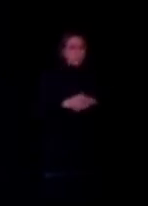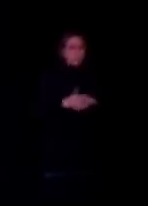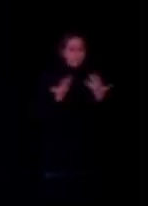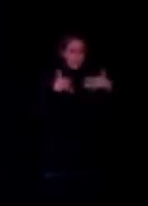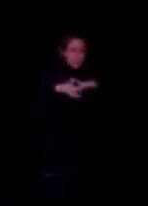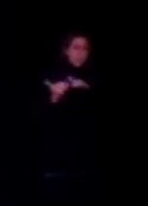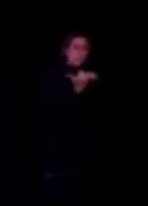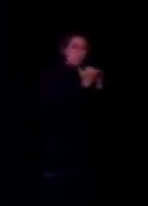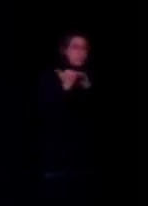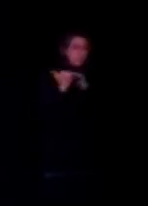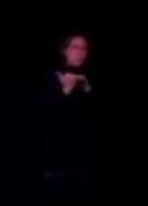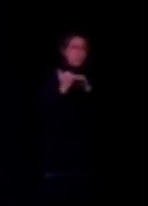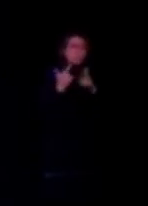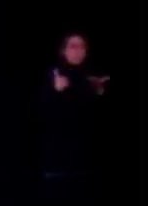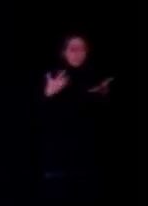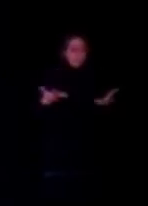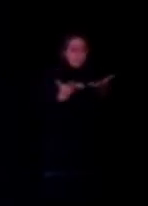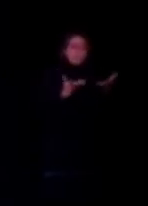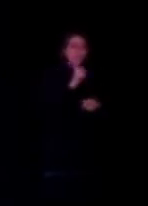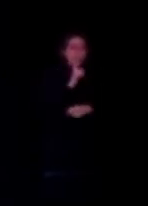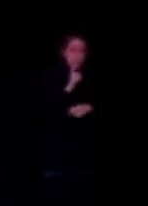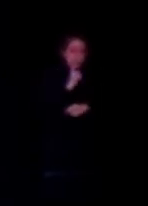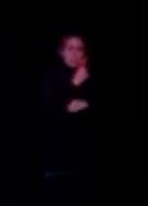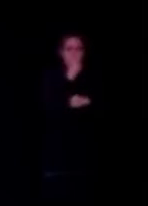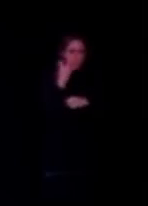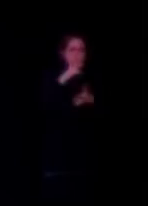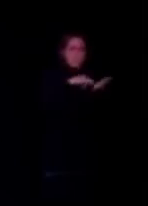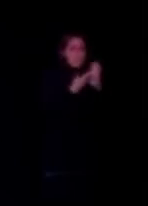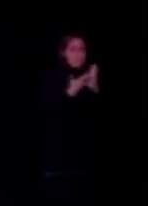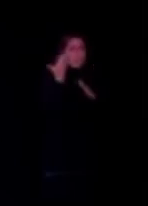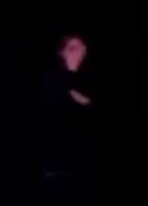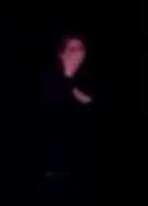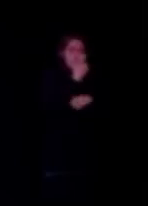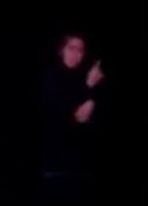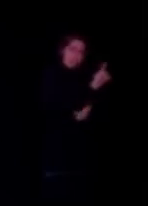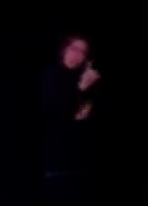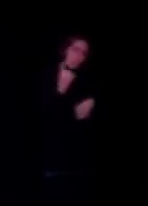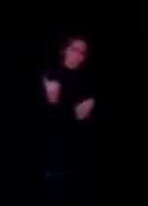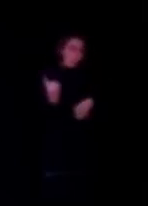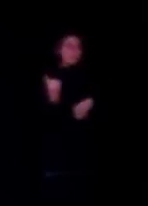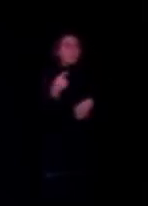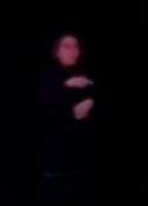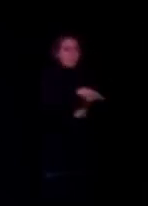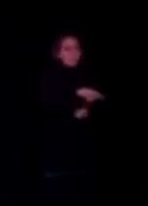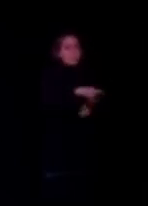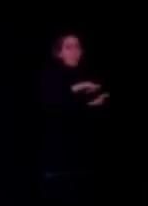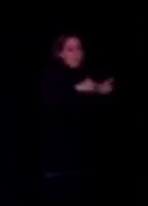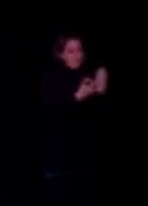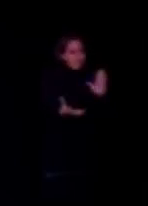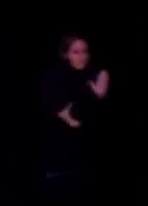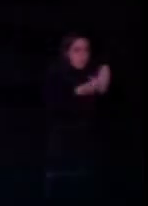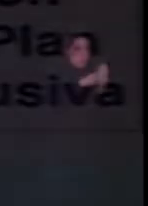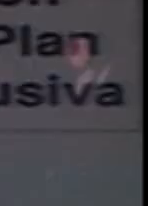funcionar de manera integrada en el plan de centro desde una óptica inclusiva es decir